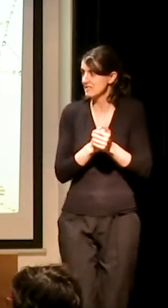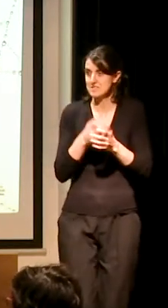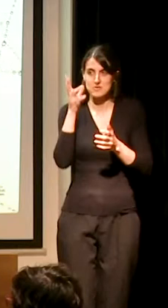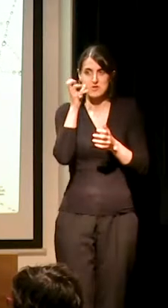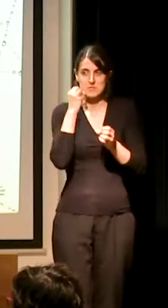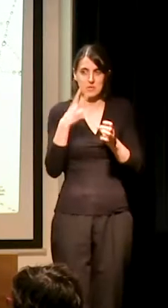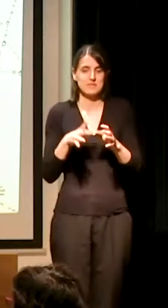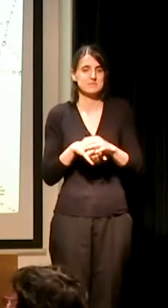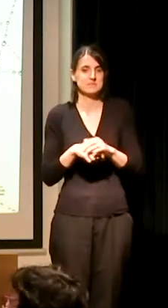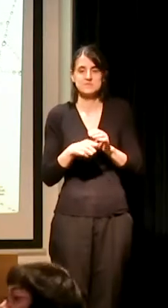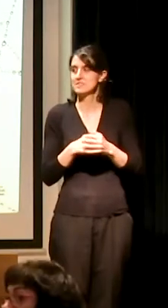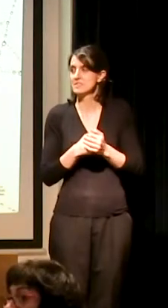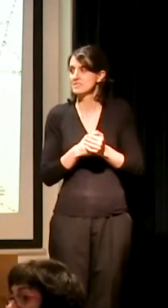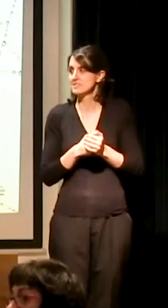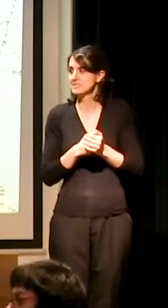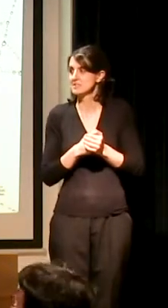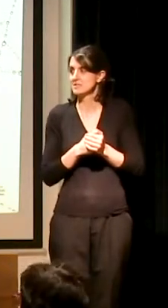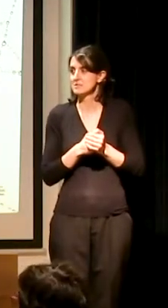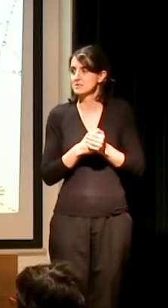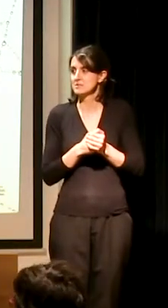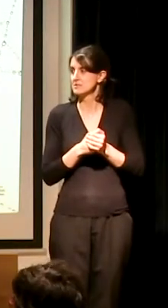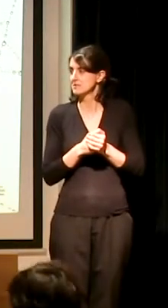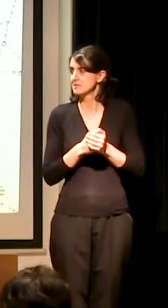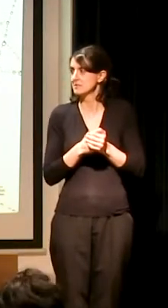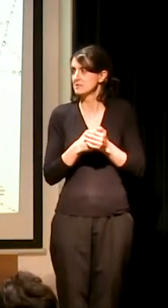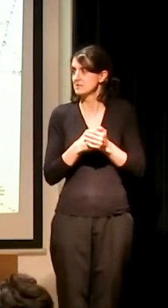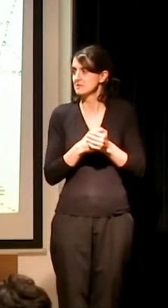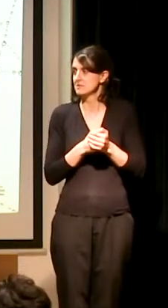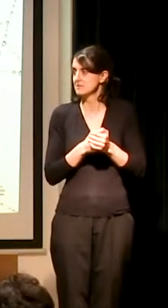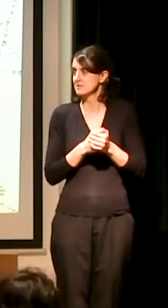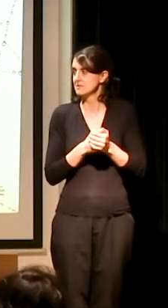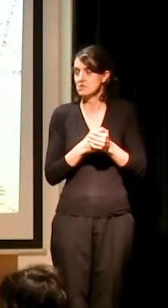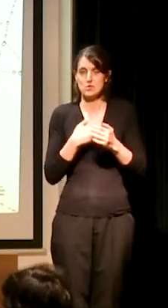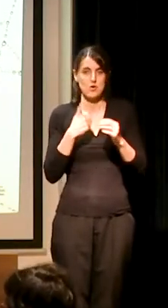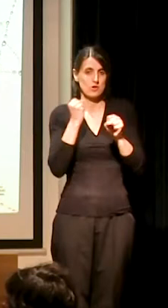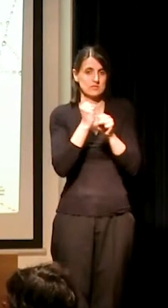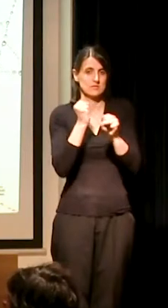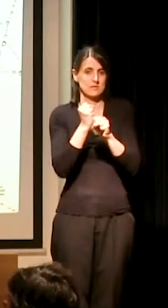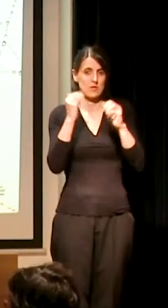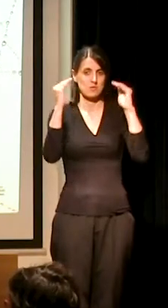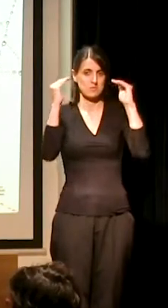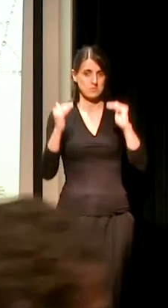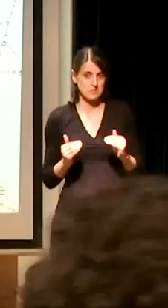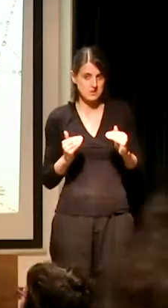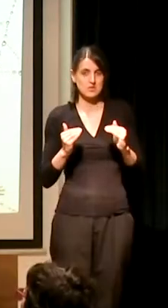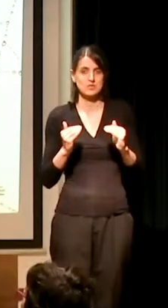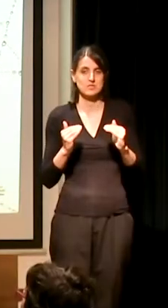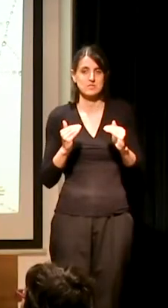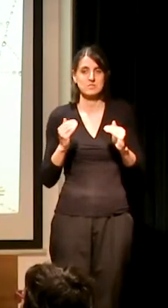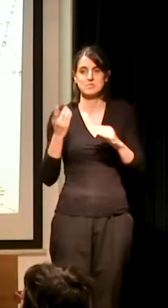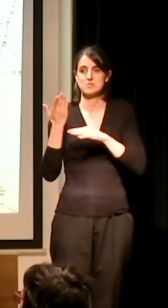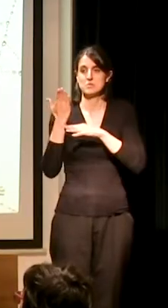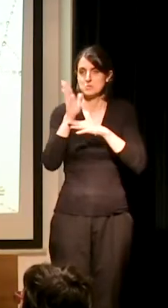Si somos pocas, ya. Bueno, que me ha ahorrado el trabajo de tenerla que